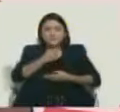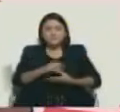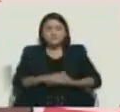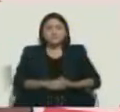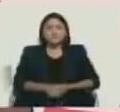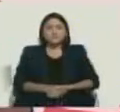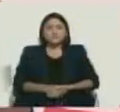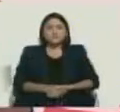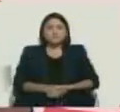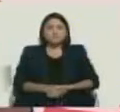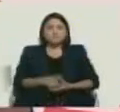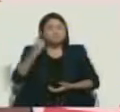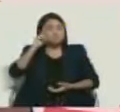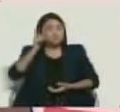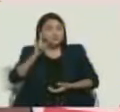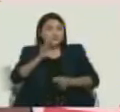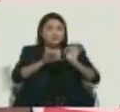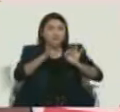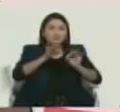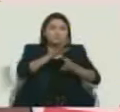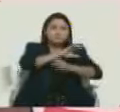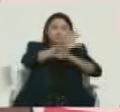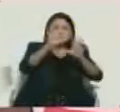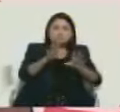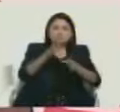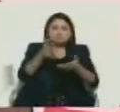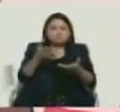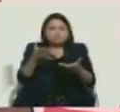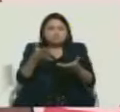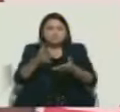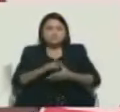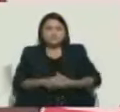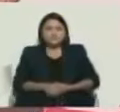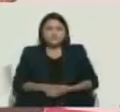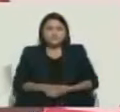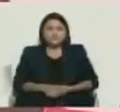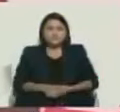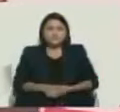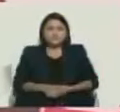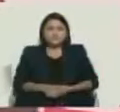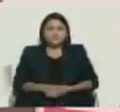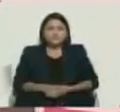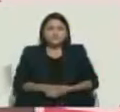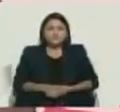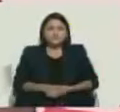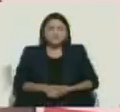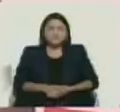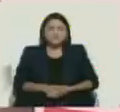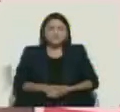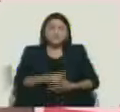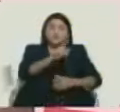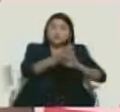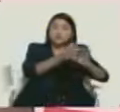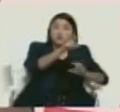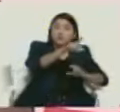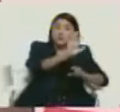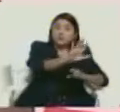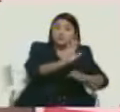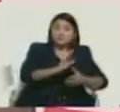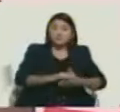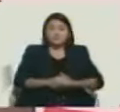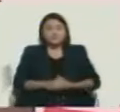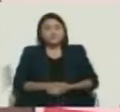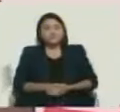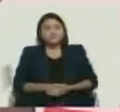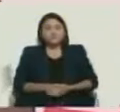No sé qué explicación le van a dar a su gente después. Si no quieren sustituir, pues es un problema de ellos.